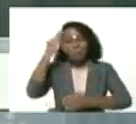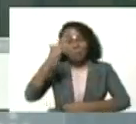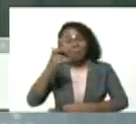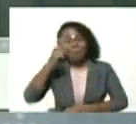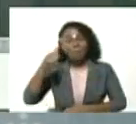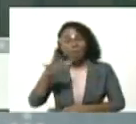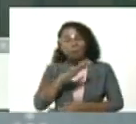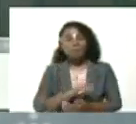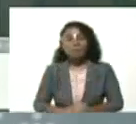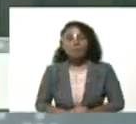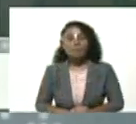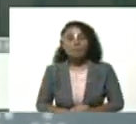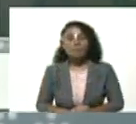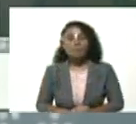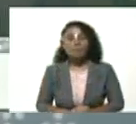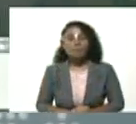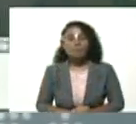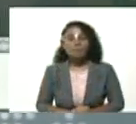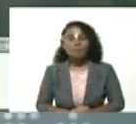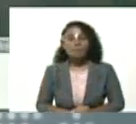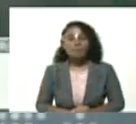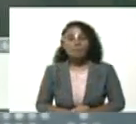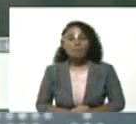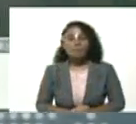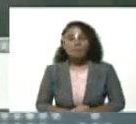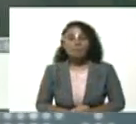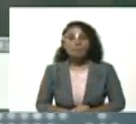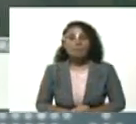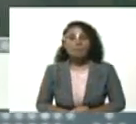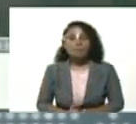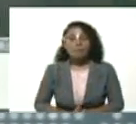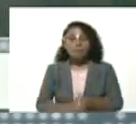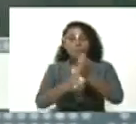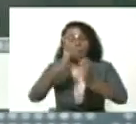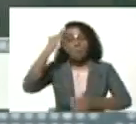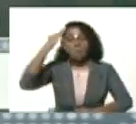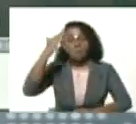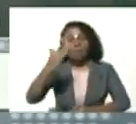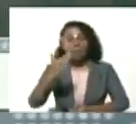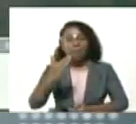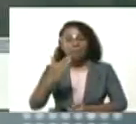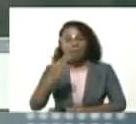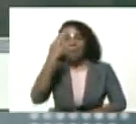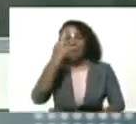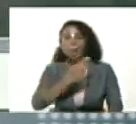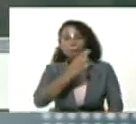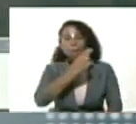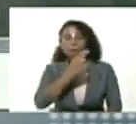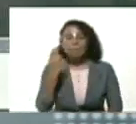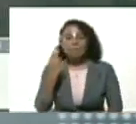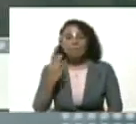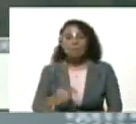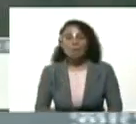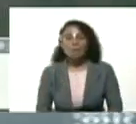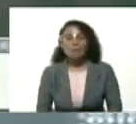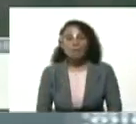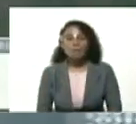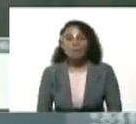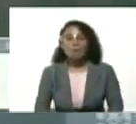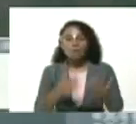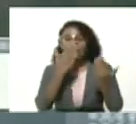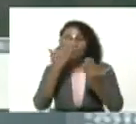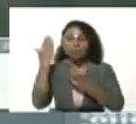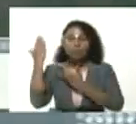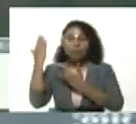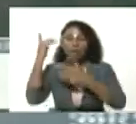pueblo, padrino. Hernández Lares, líderes militares comprometidos. Tú ves esa